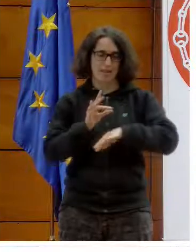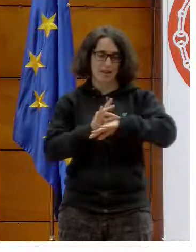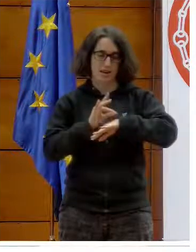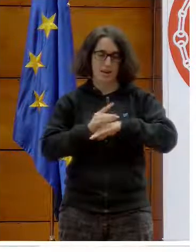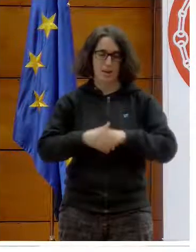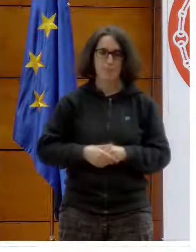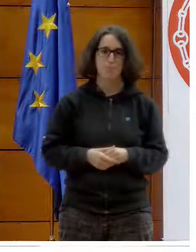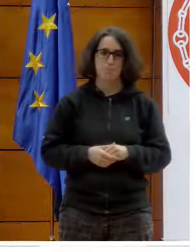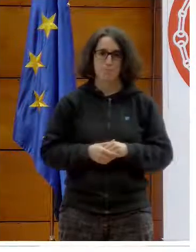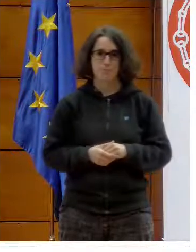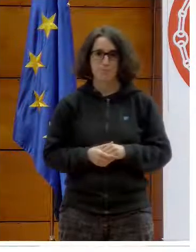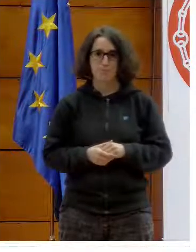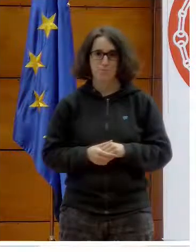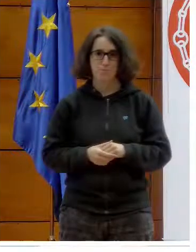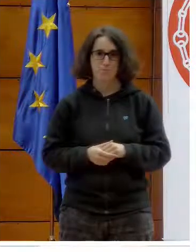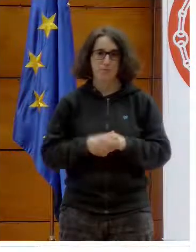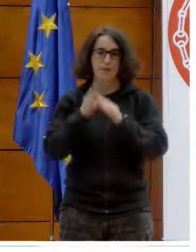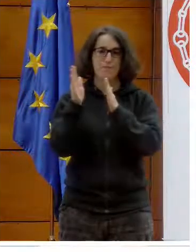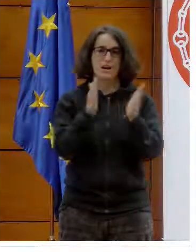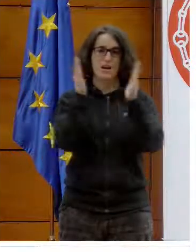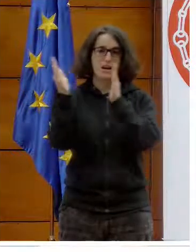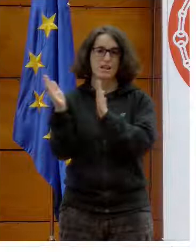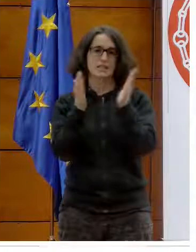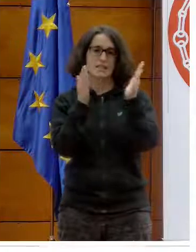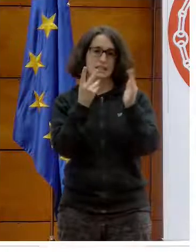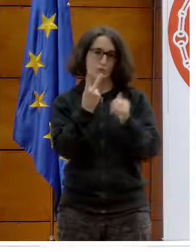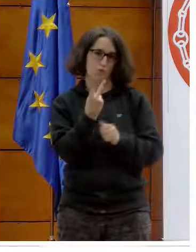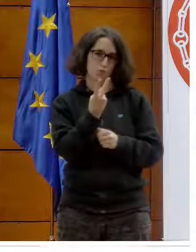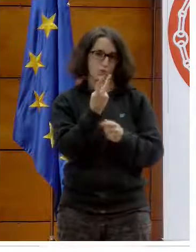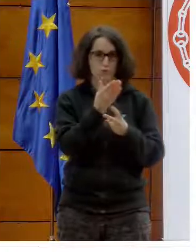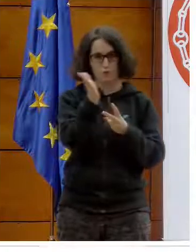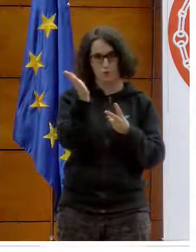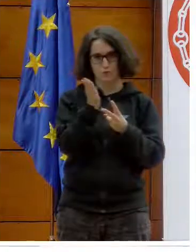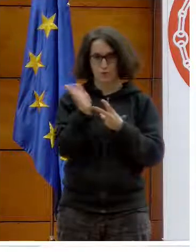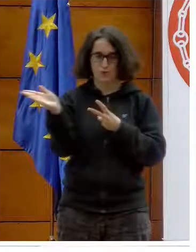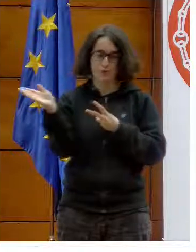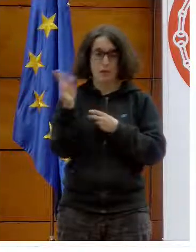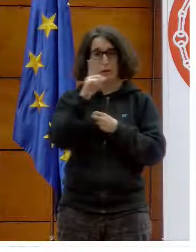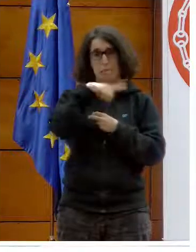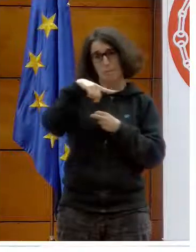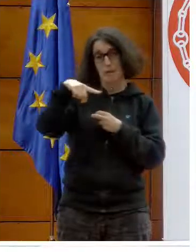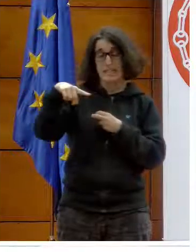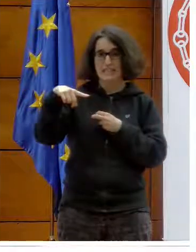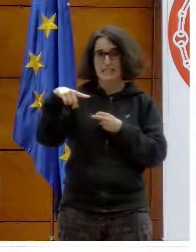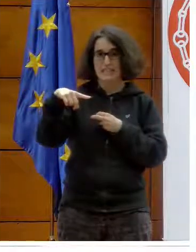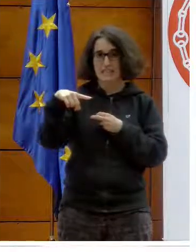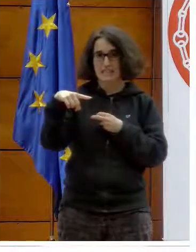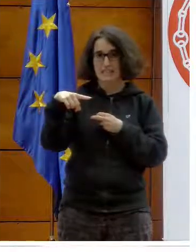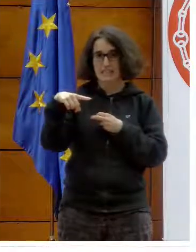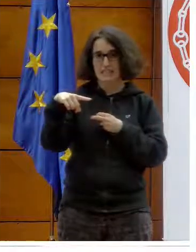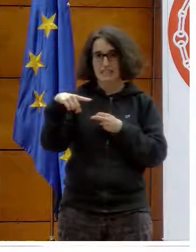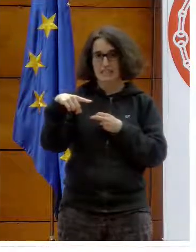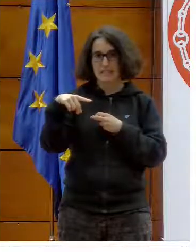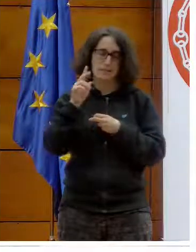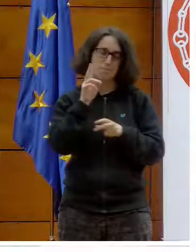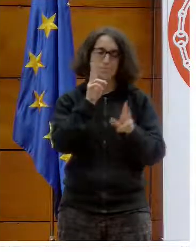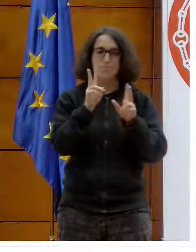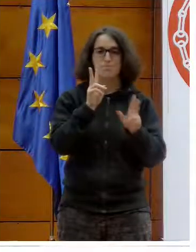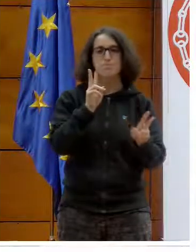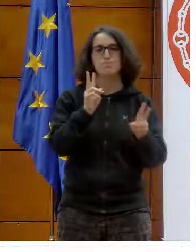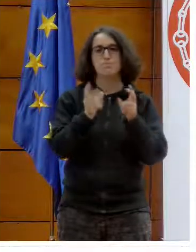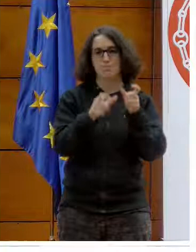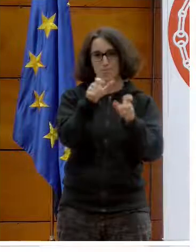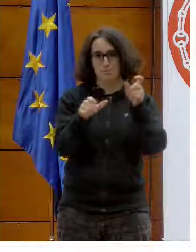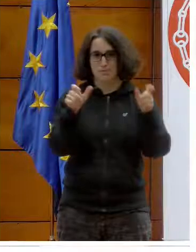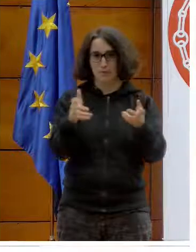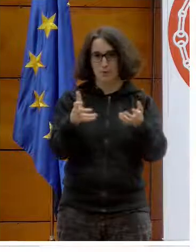diferenciar dos fases un poco diferentes. Unos primeros meses en los que los mayores beneficiarios podemos decir